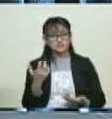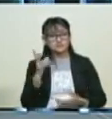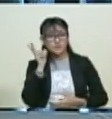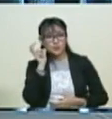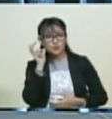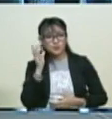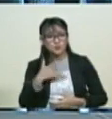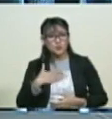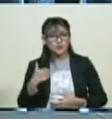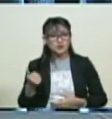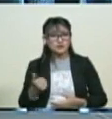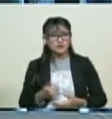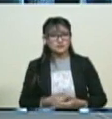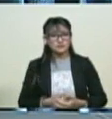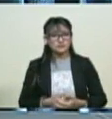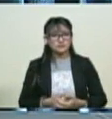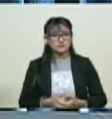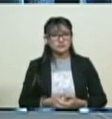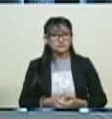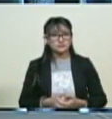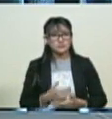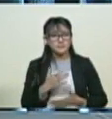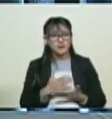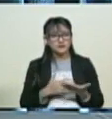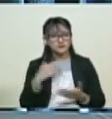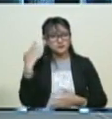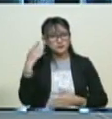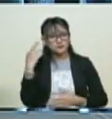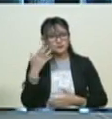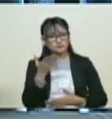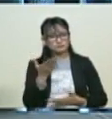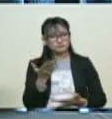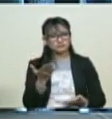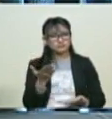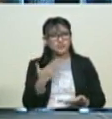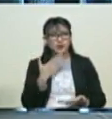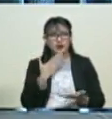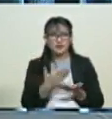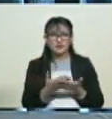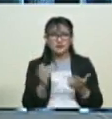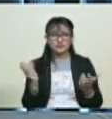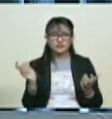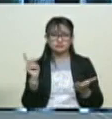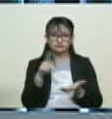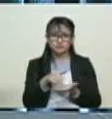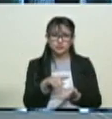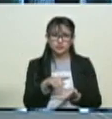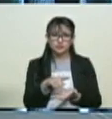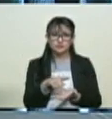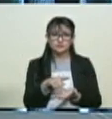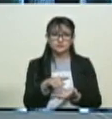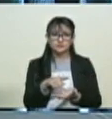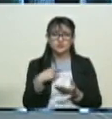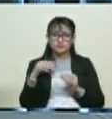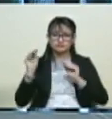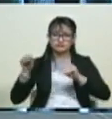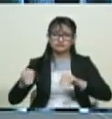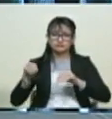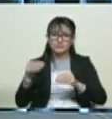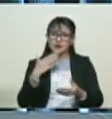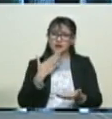escuchar buena parte de las reflexiones que ustedes traen les agradezco mucho que hayan atendido este llamado